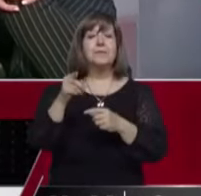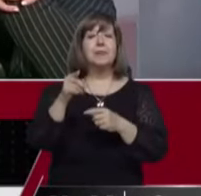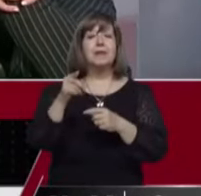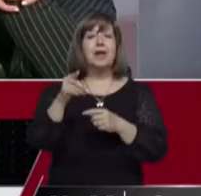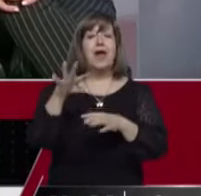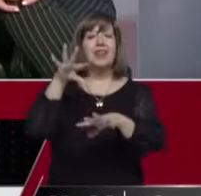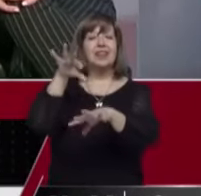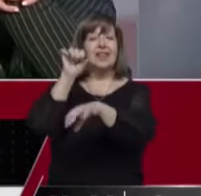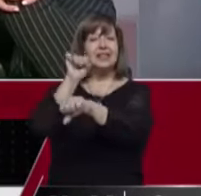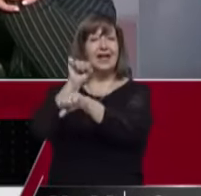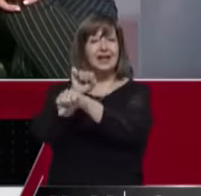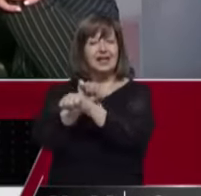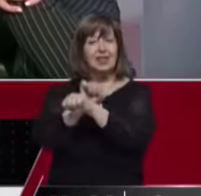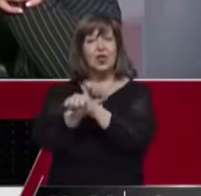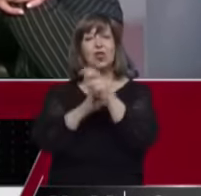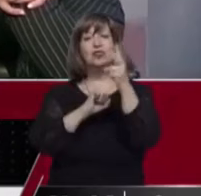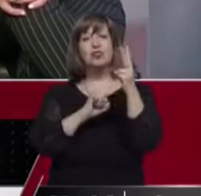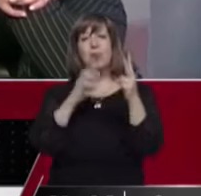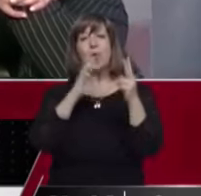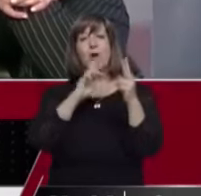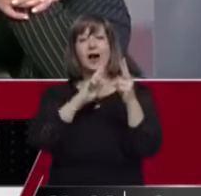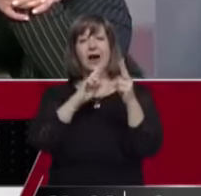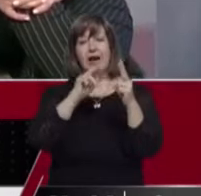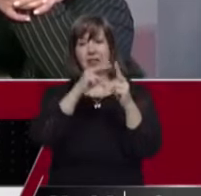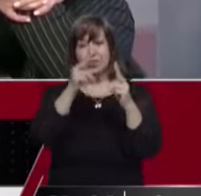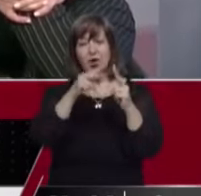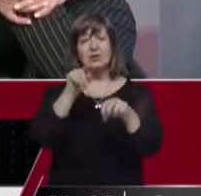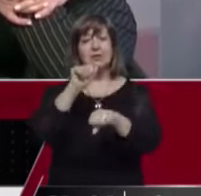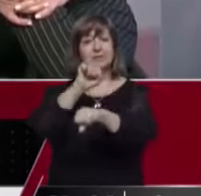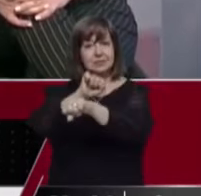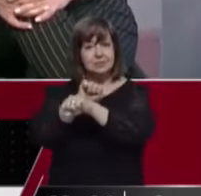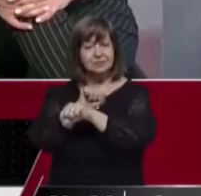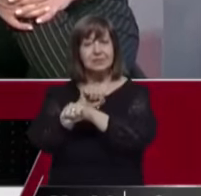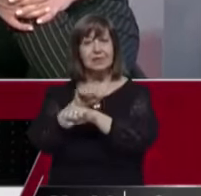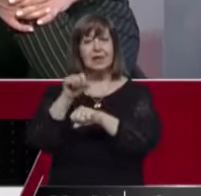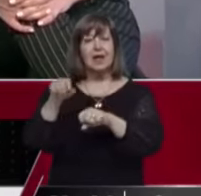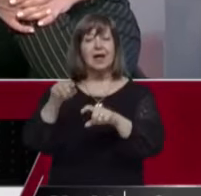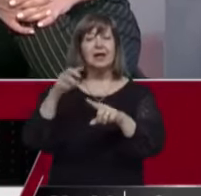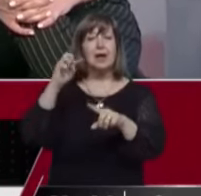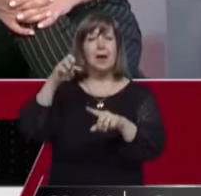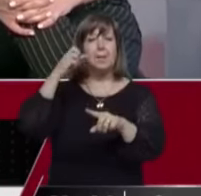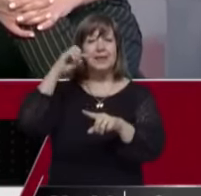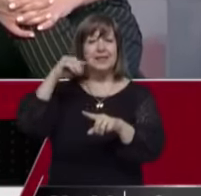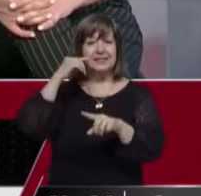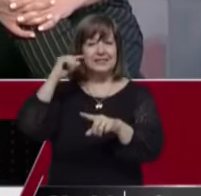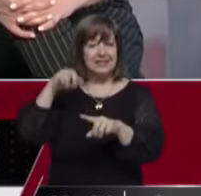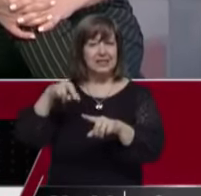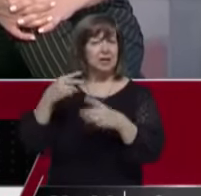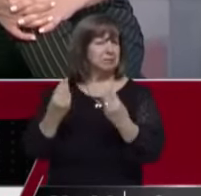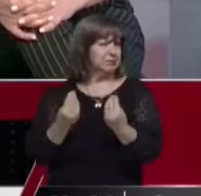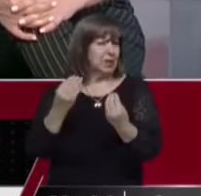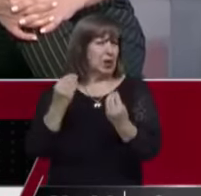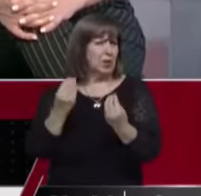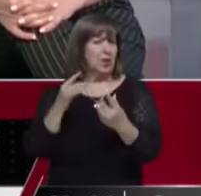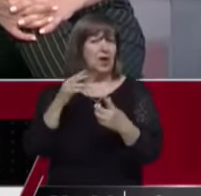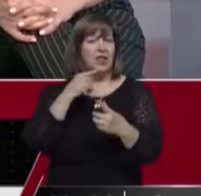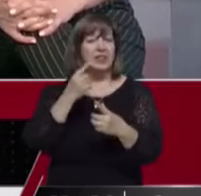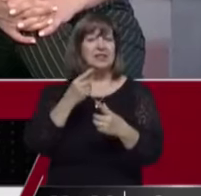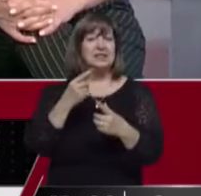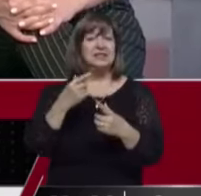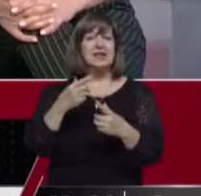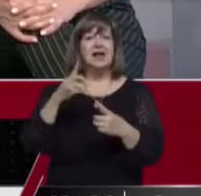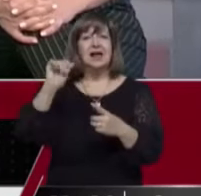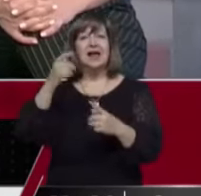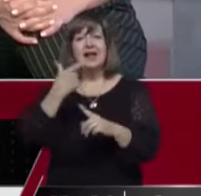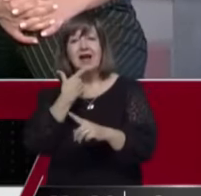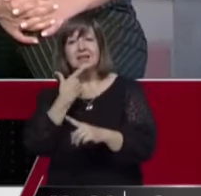la detención de dos mujeres acusadas del delito de phishing. El caso y el operativo se denominó Las